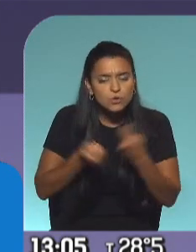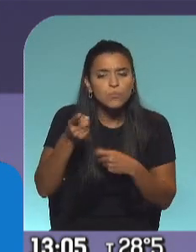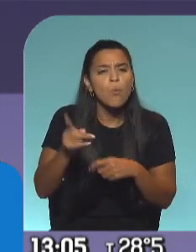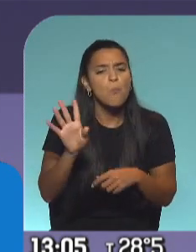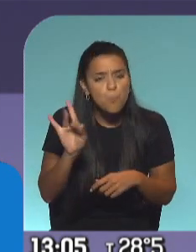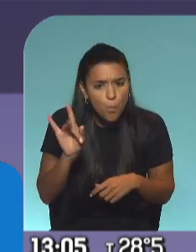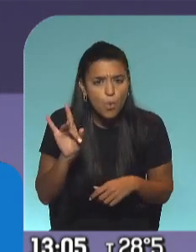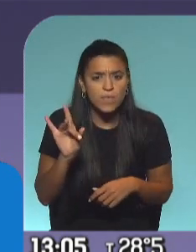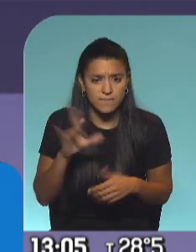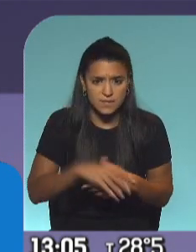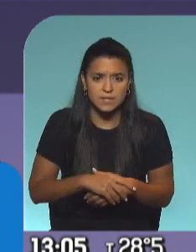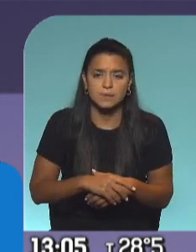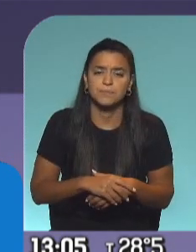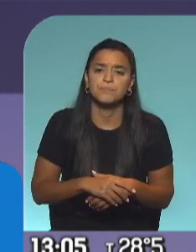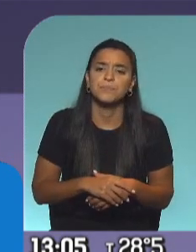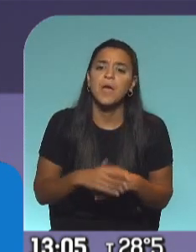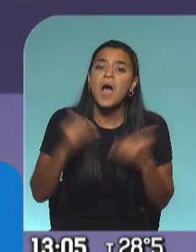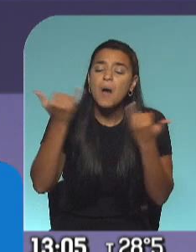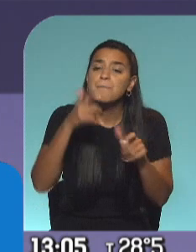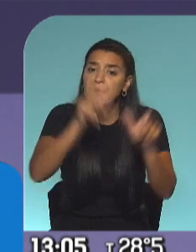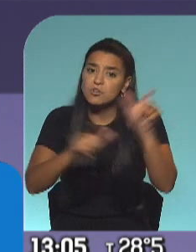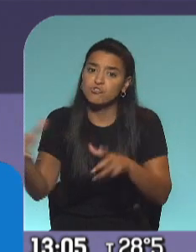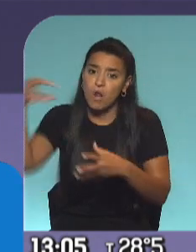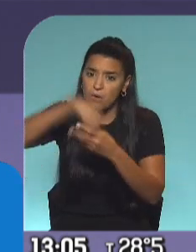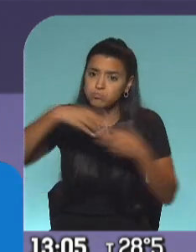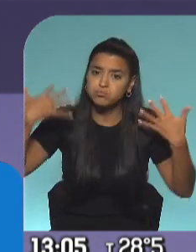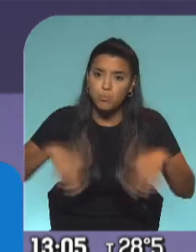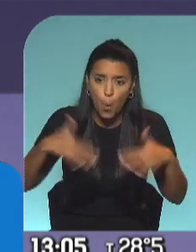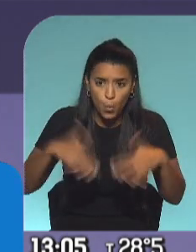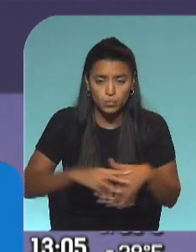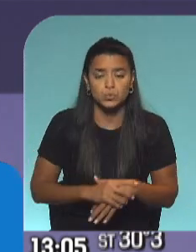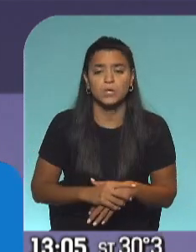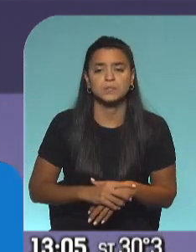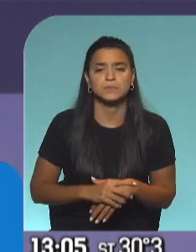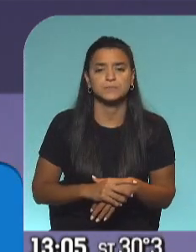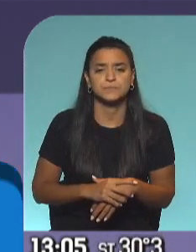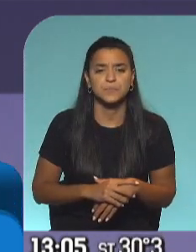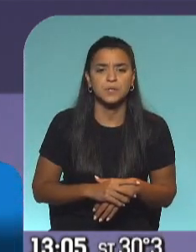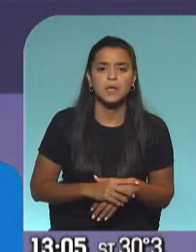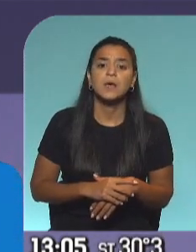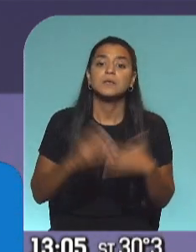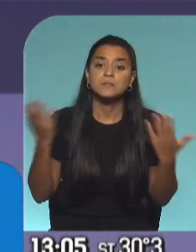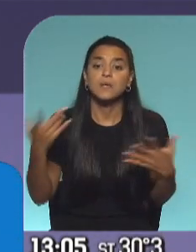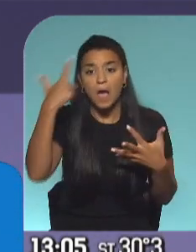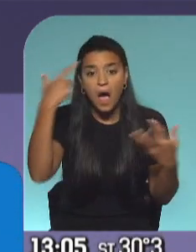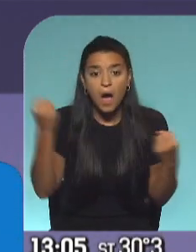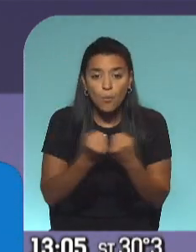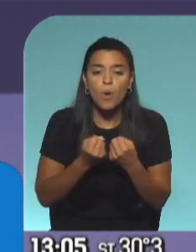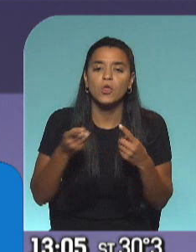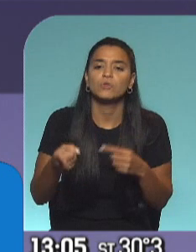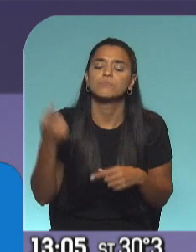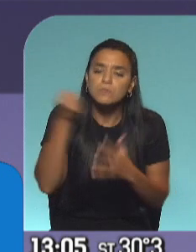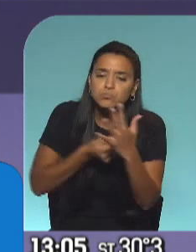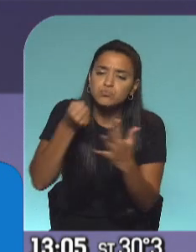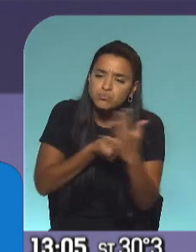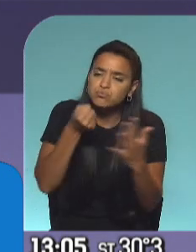très difficiles, avec de tels enjeux pour tant de monde. C'était un accord pour lequel